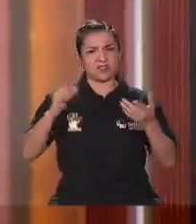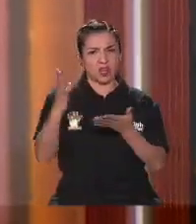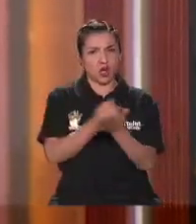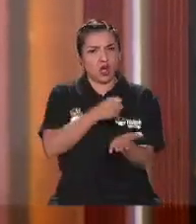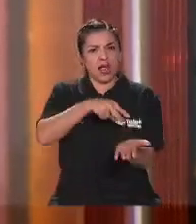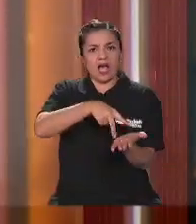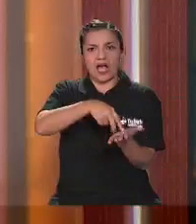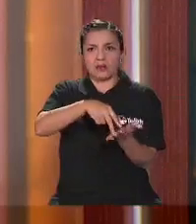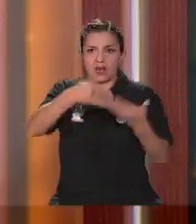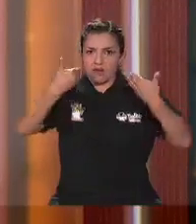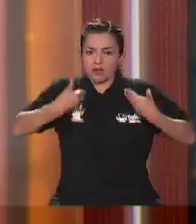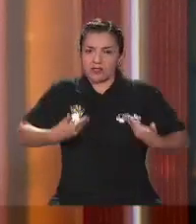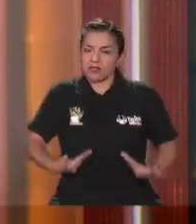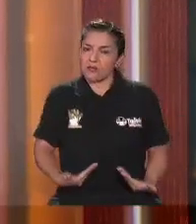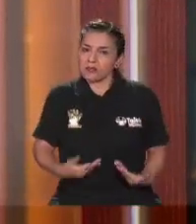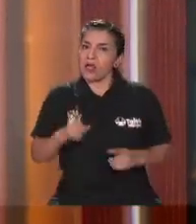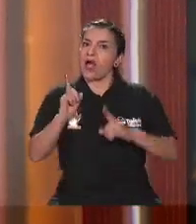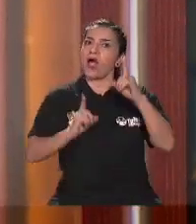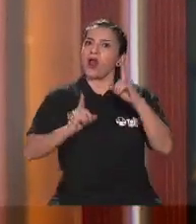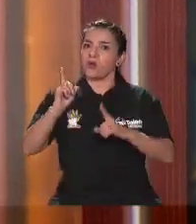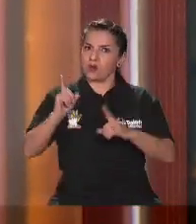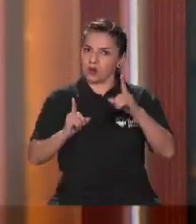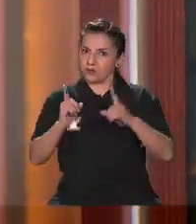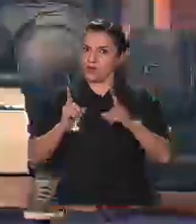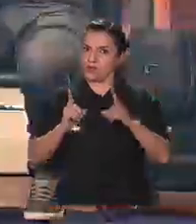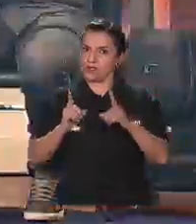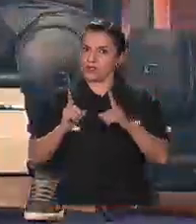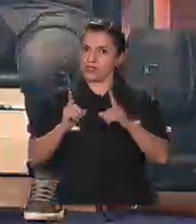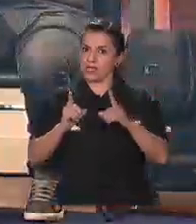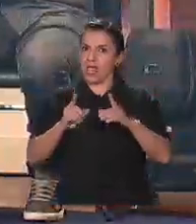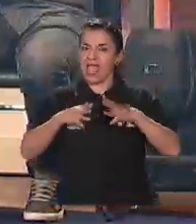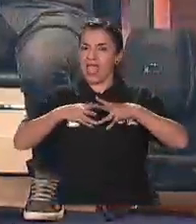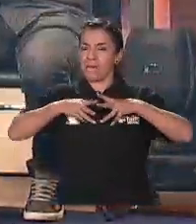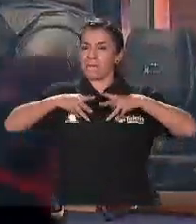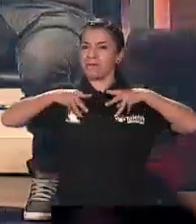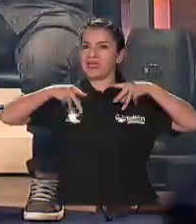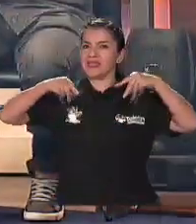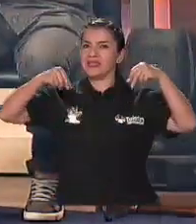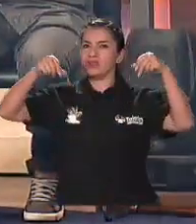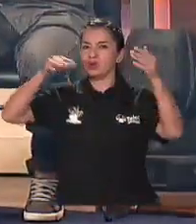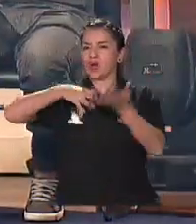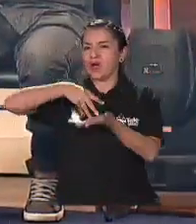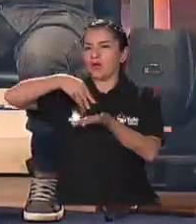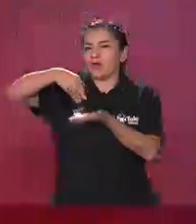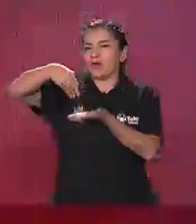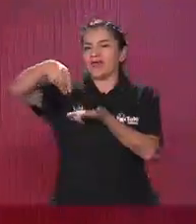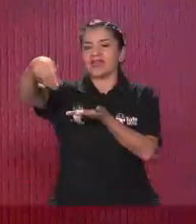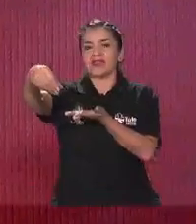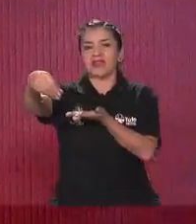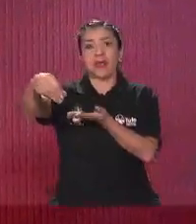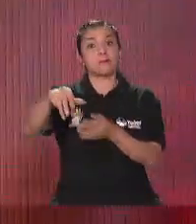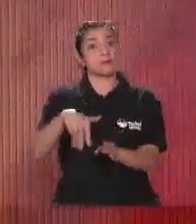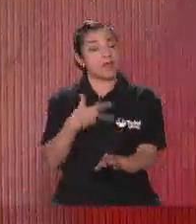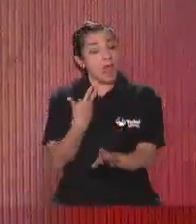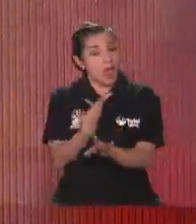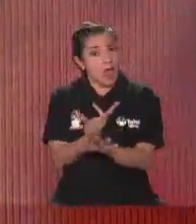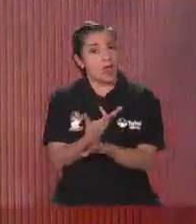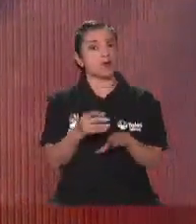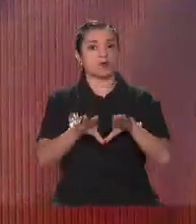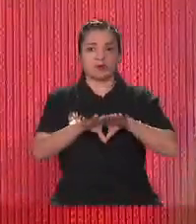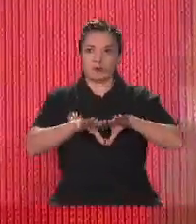físicamente, pero muchas veces se logra caminar espiritualmente. Nosotros tenemos un